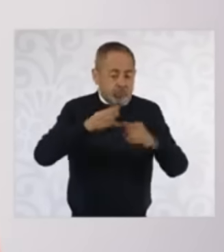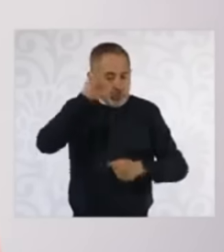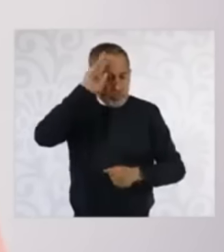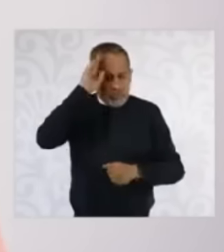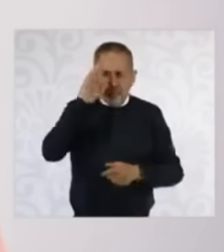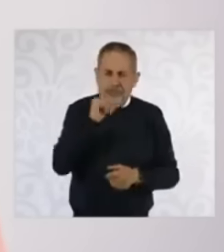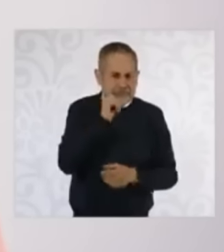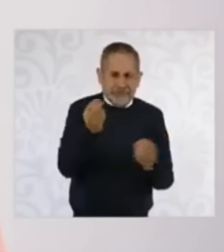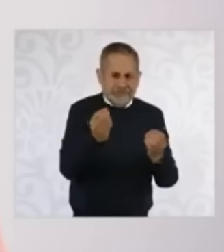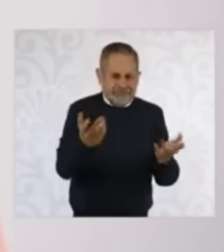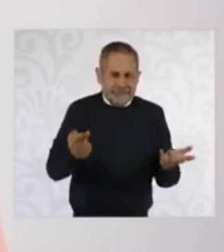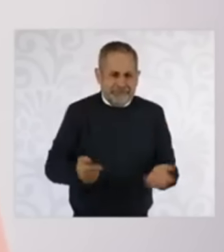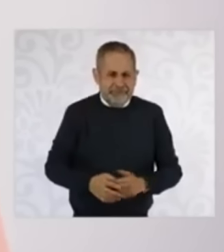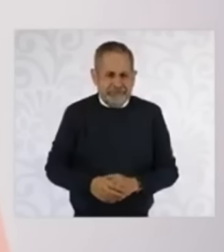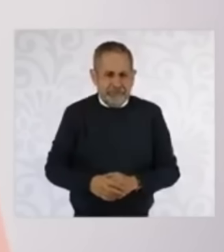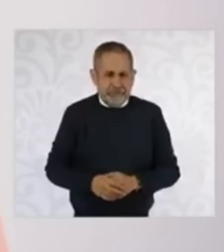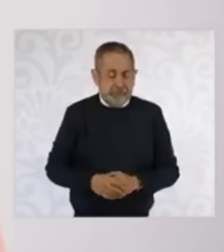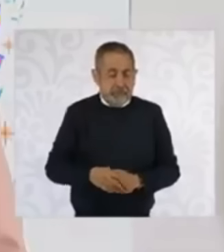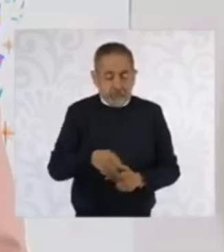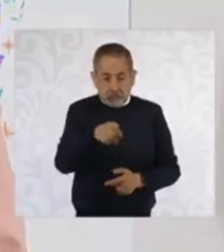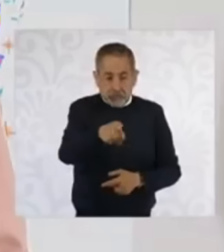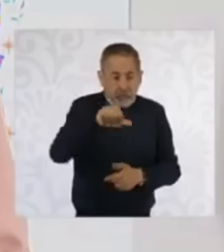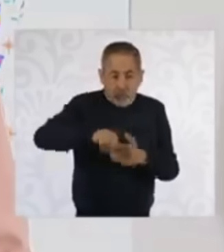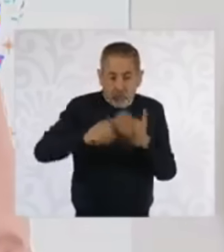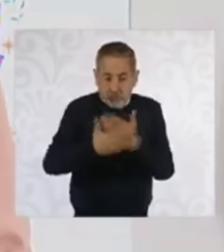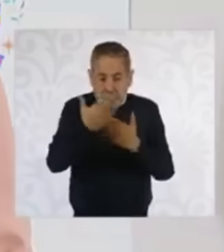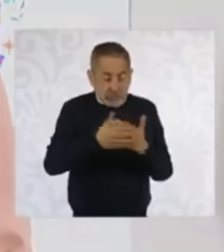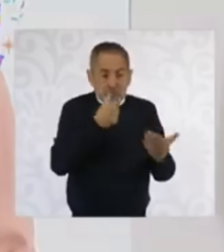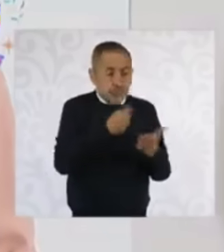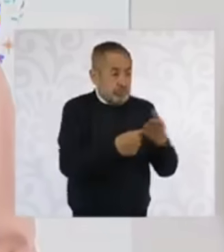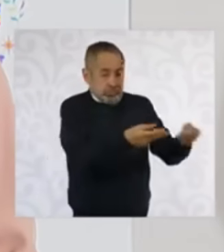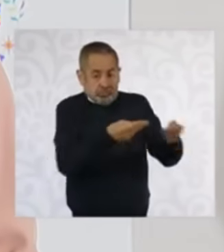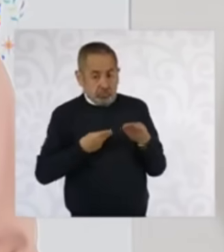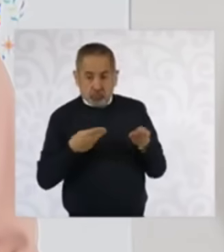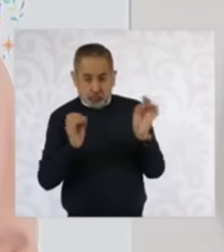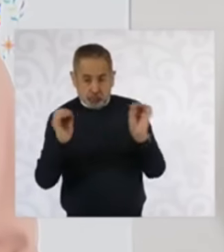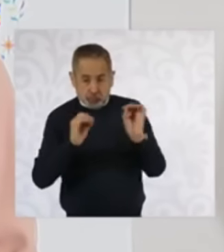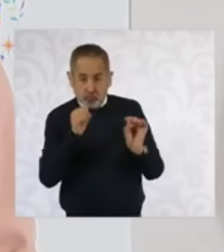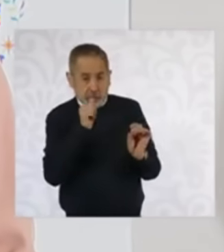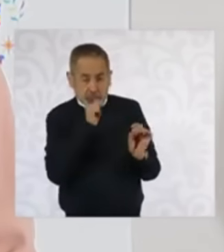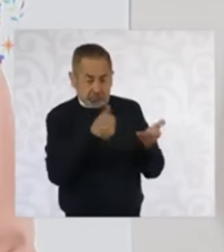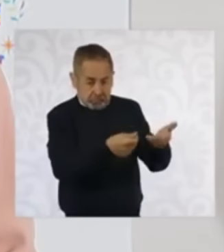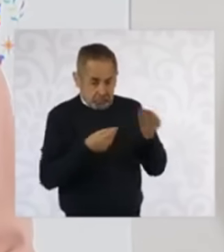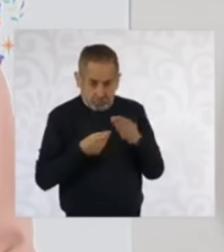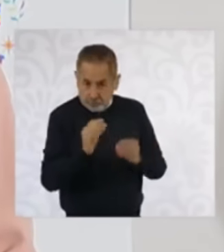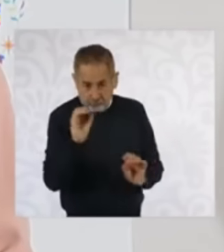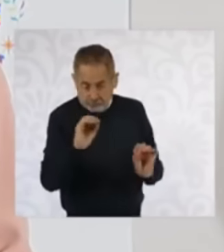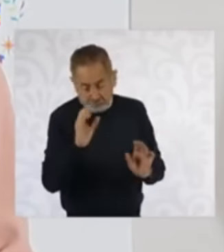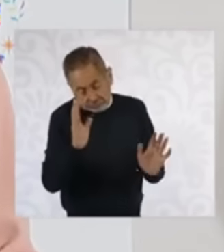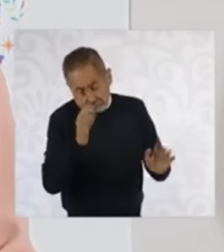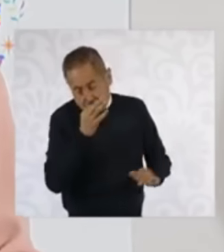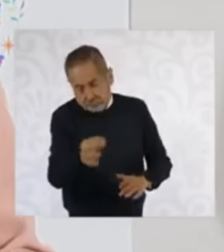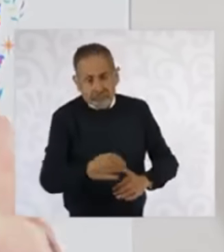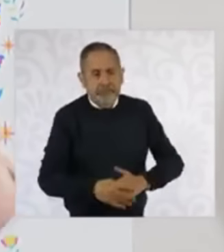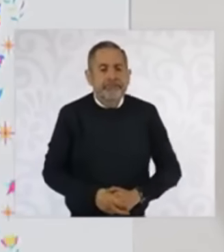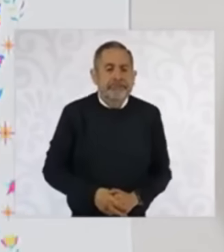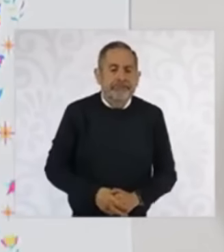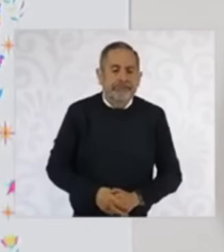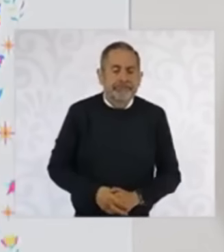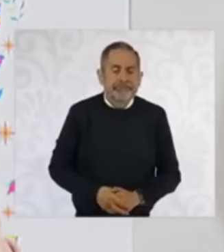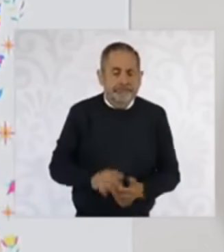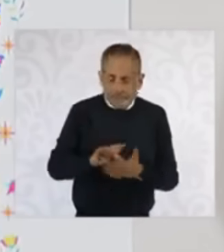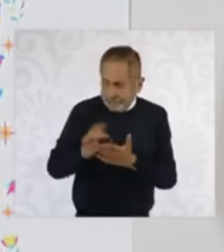gasto Ahora hasta ahora en la mañana todavía no tengo notificación de gracias